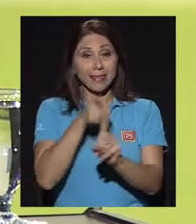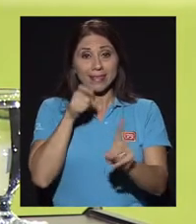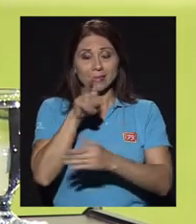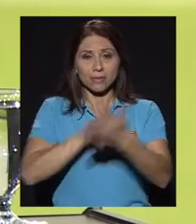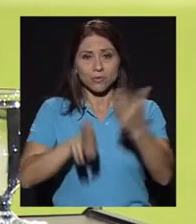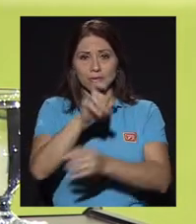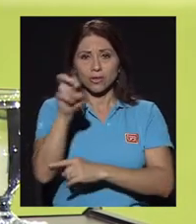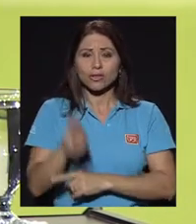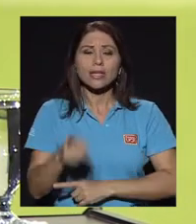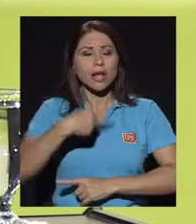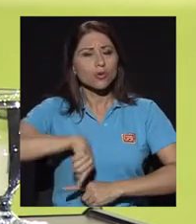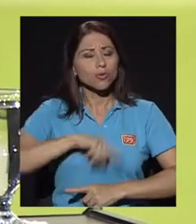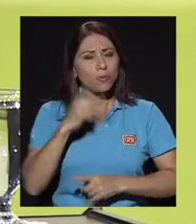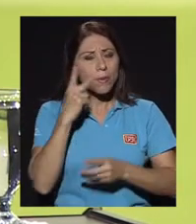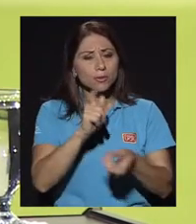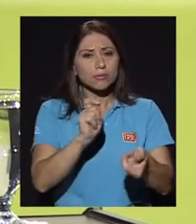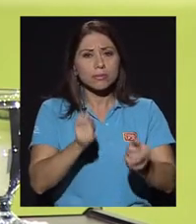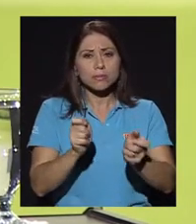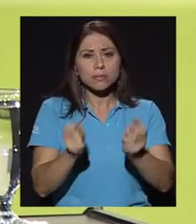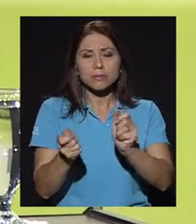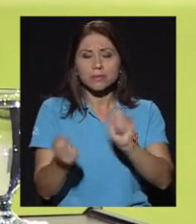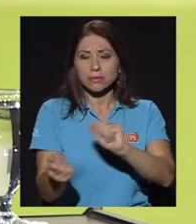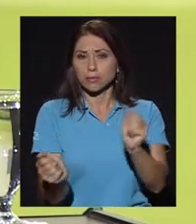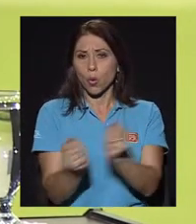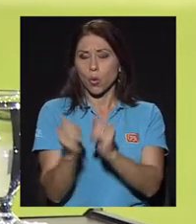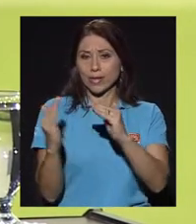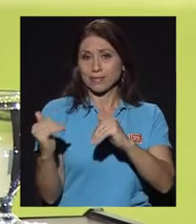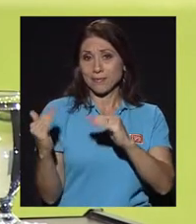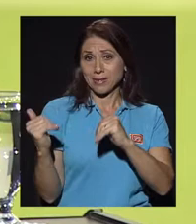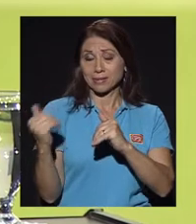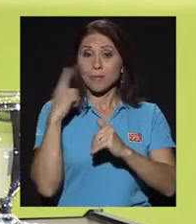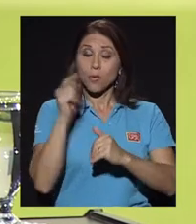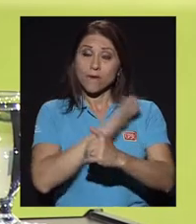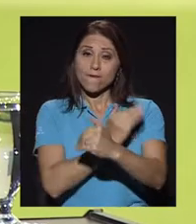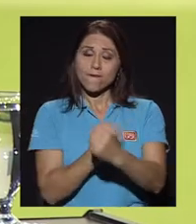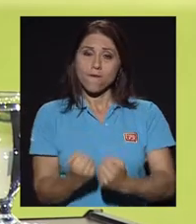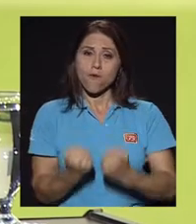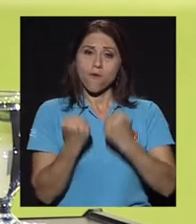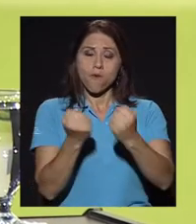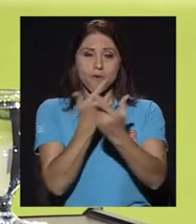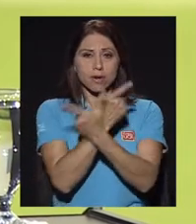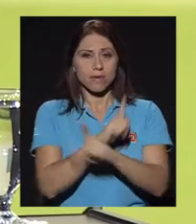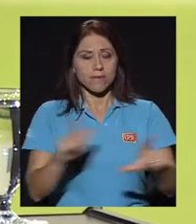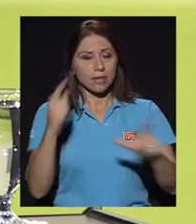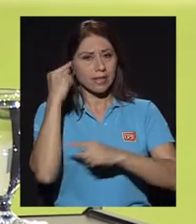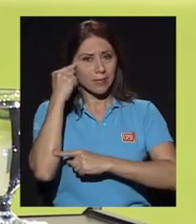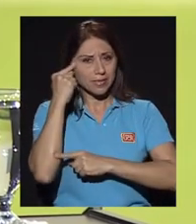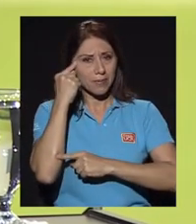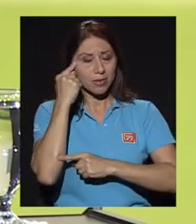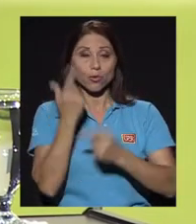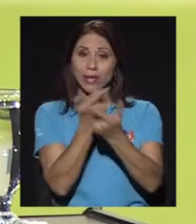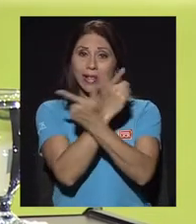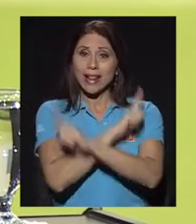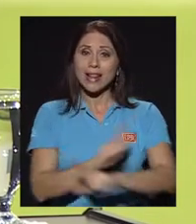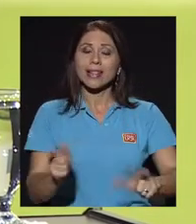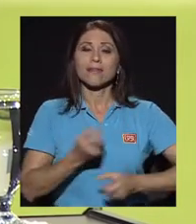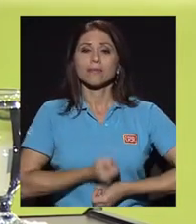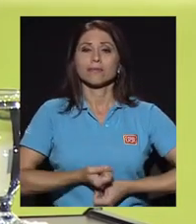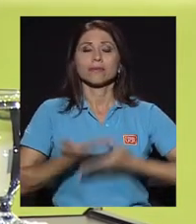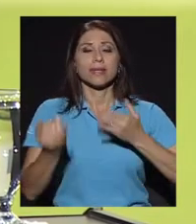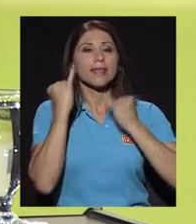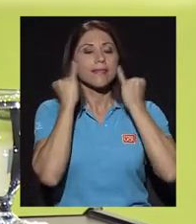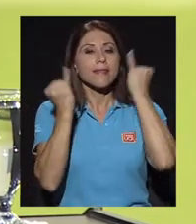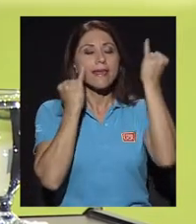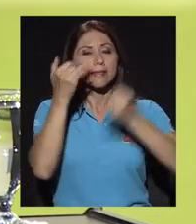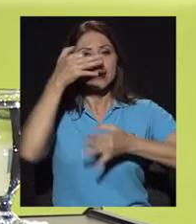Desde la Universidad de Costa Rica vemos estas transformaciones con esperanza, pues fortalecen la libertad de pensamiento, la libre expresión de ideas